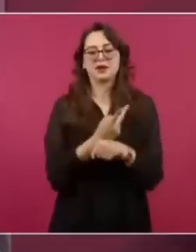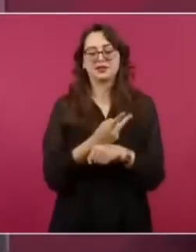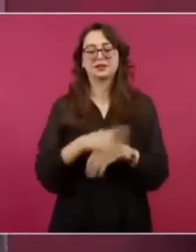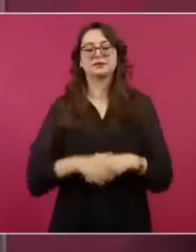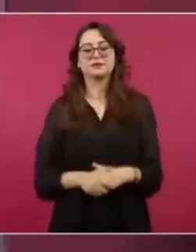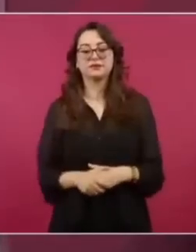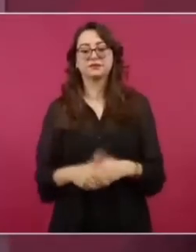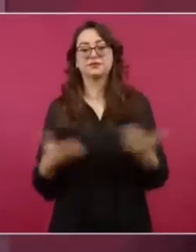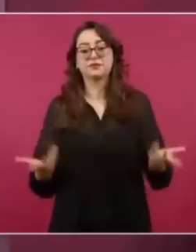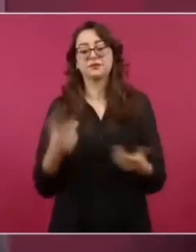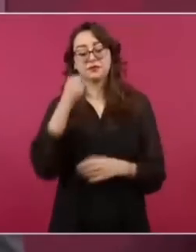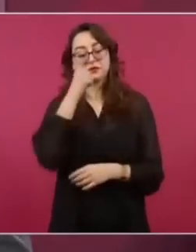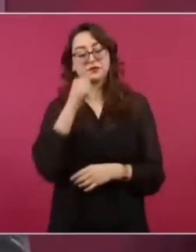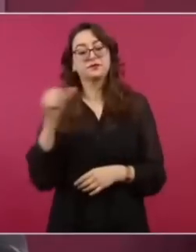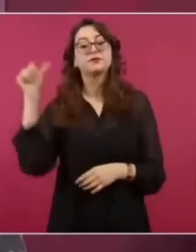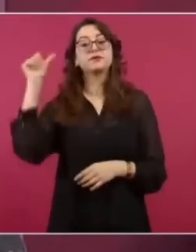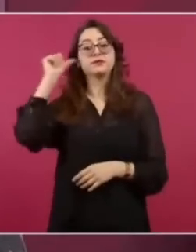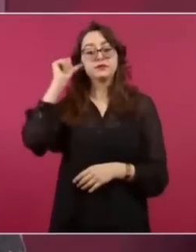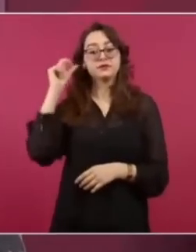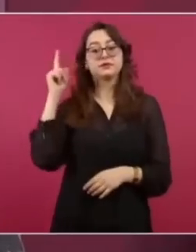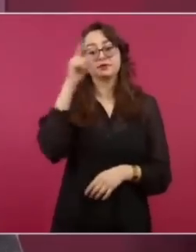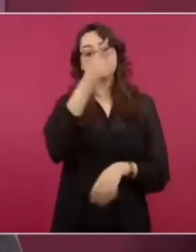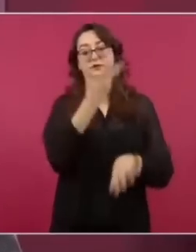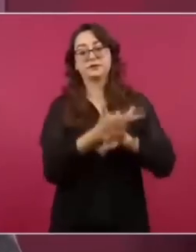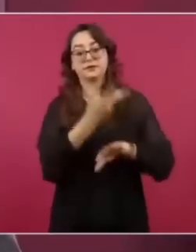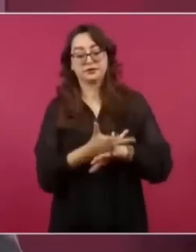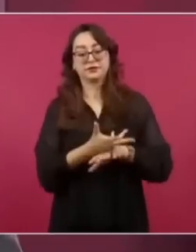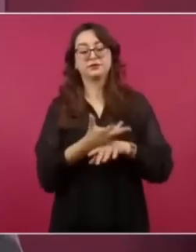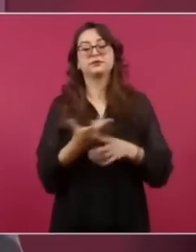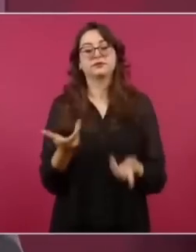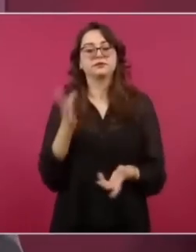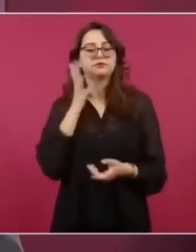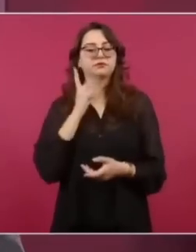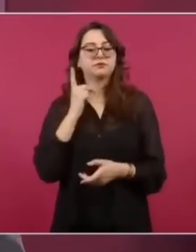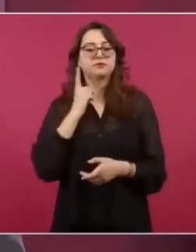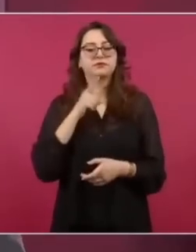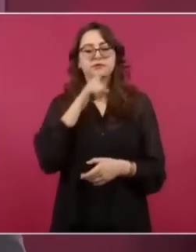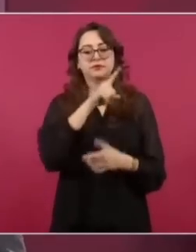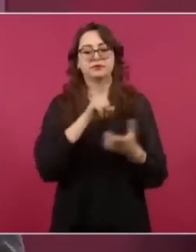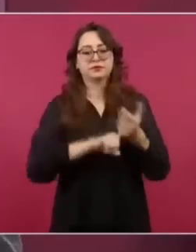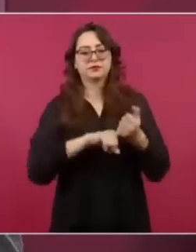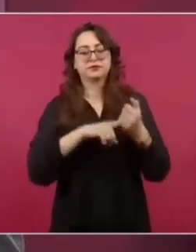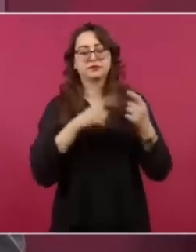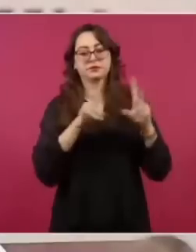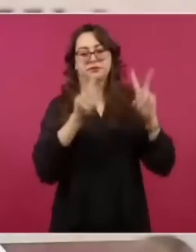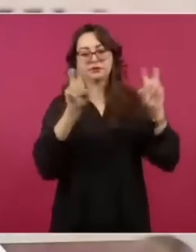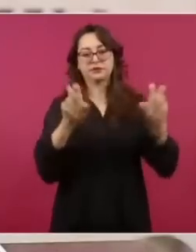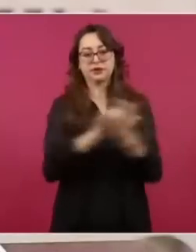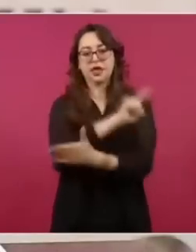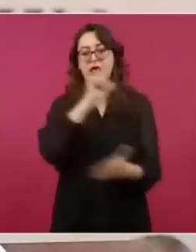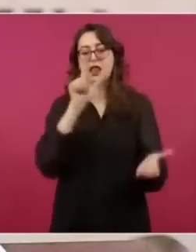representante de los Estados Unidos aprobó la ley para asegurar la frontera 2023